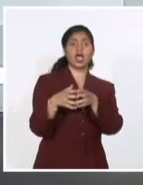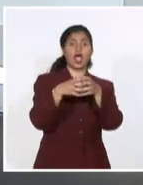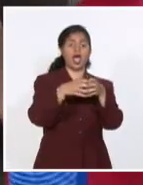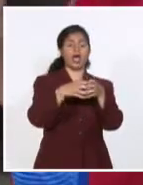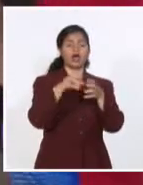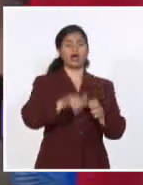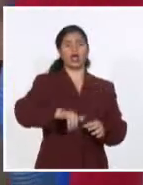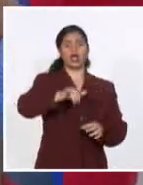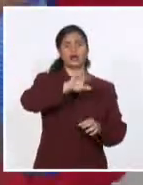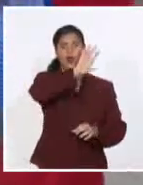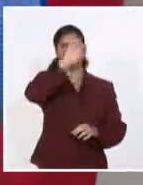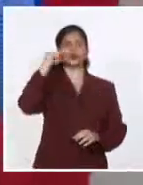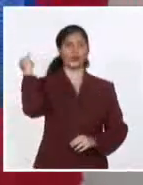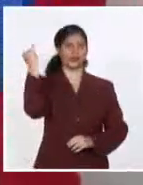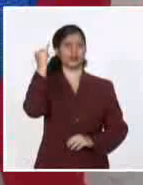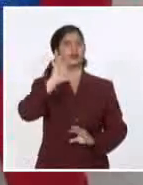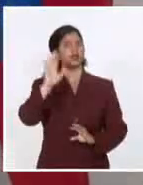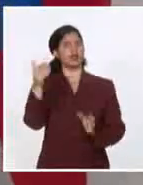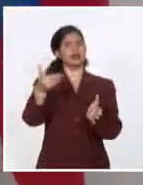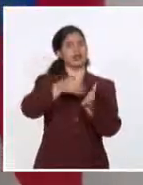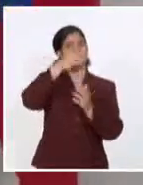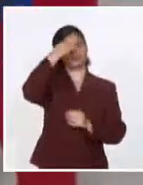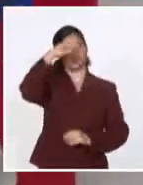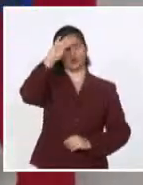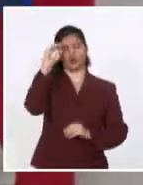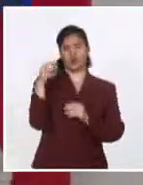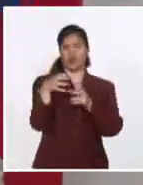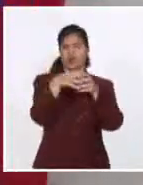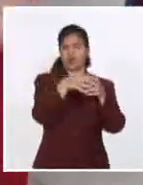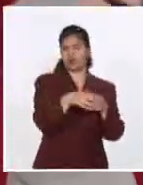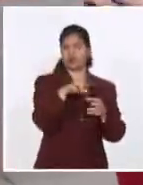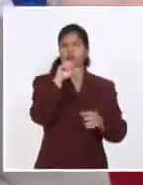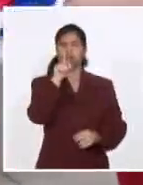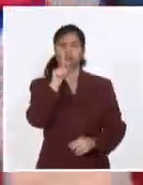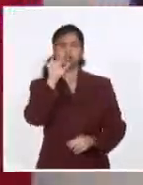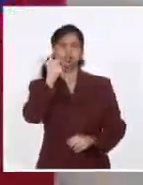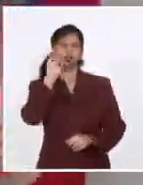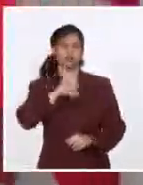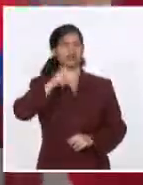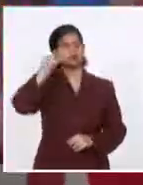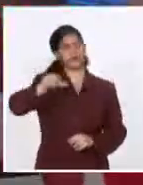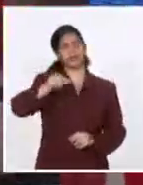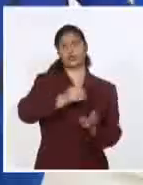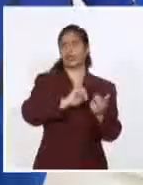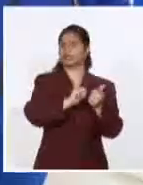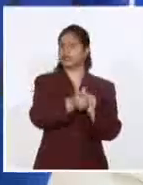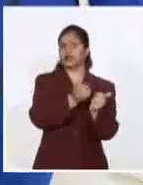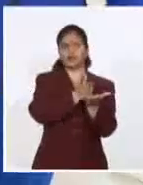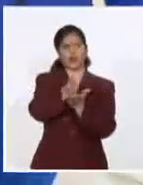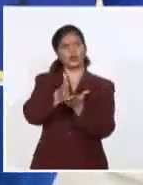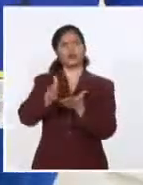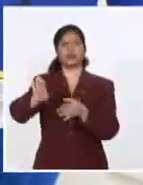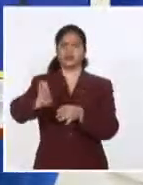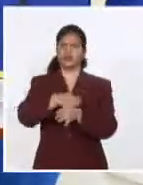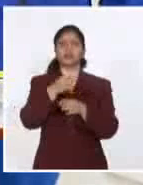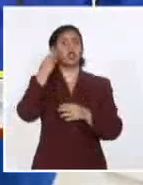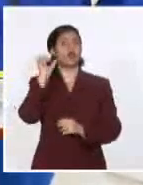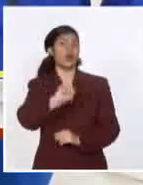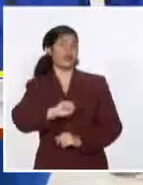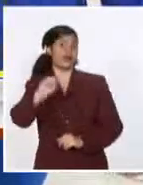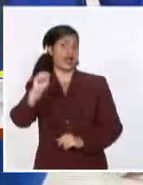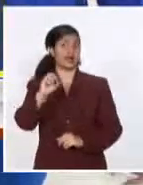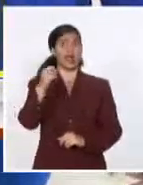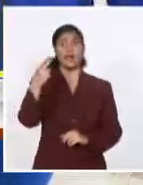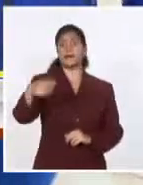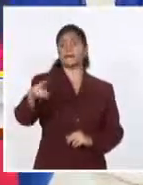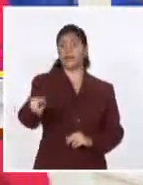Martí la delegación estuvo compuesta por 170 personas de diferentes disciplinas la medallista de plata en los 15 Met Daily